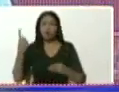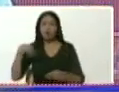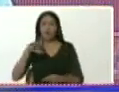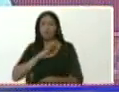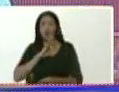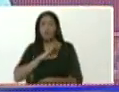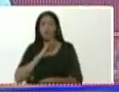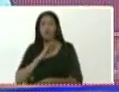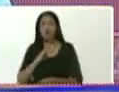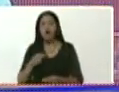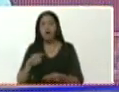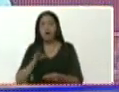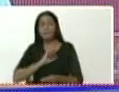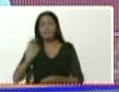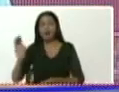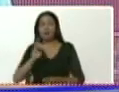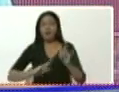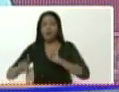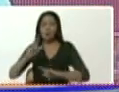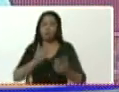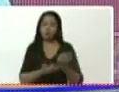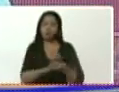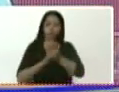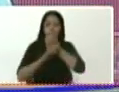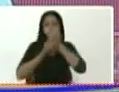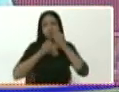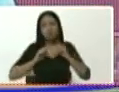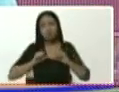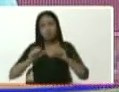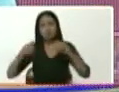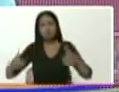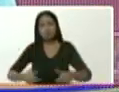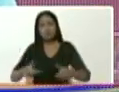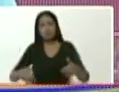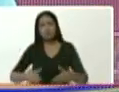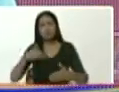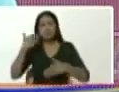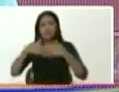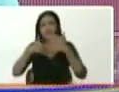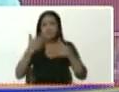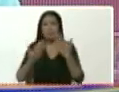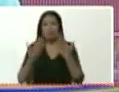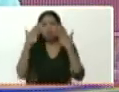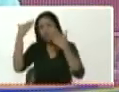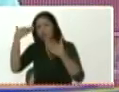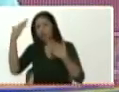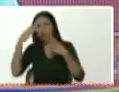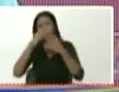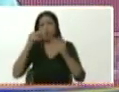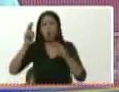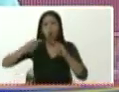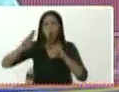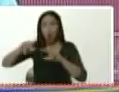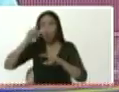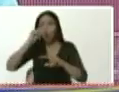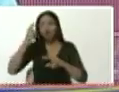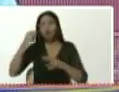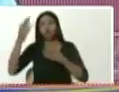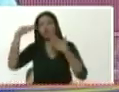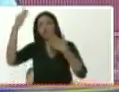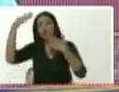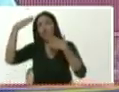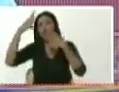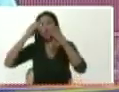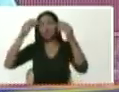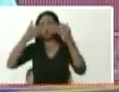patria, amor y más amor, perseverancia y más perseverancia. Un saludo por allá a aquellos niños y niñas, mira, tropel